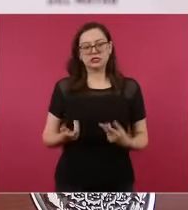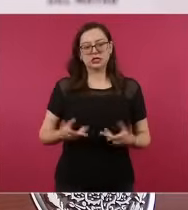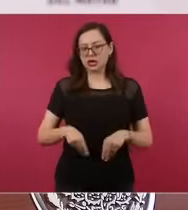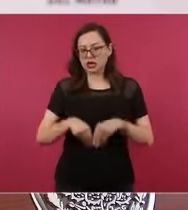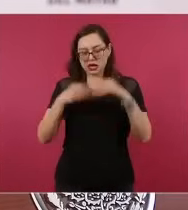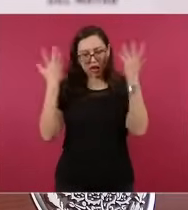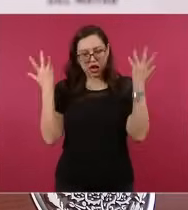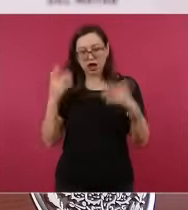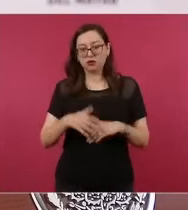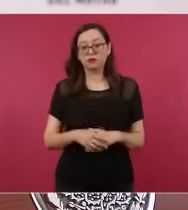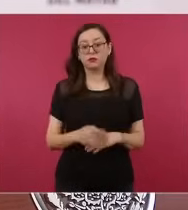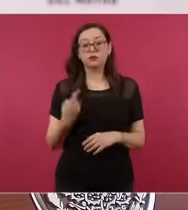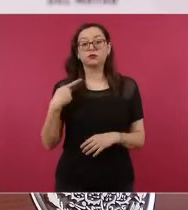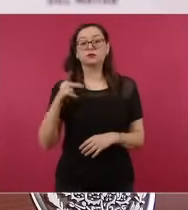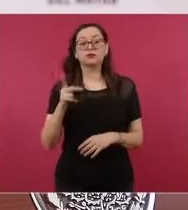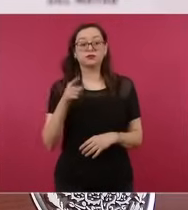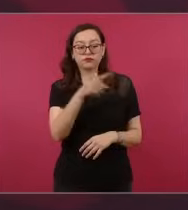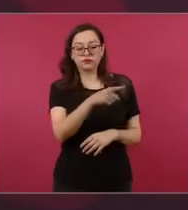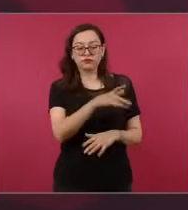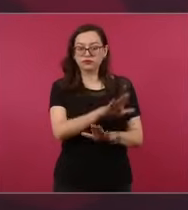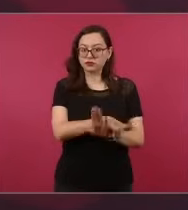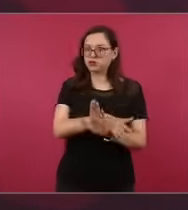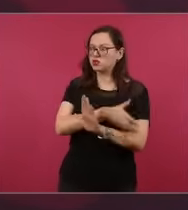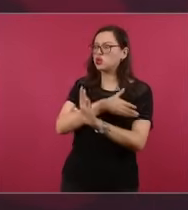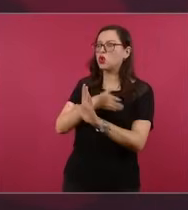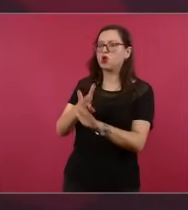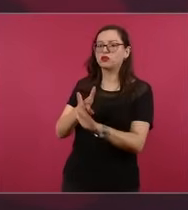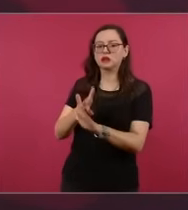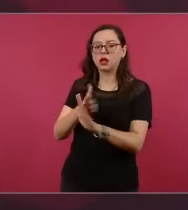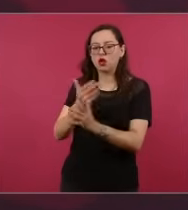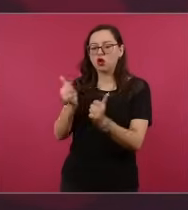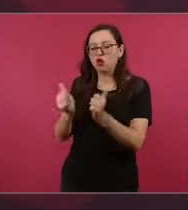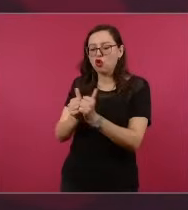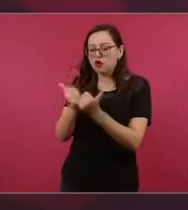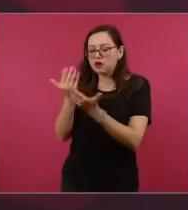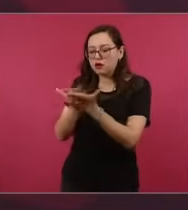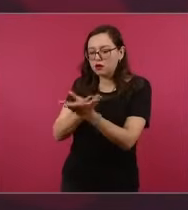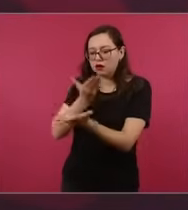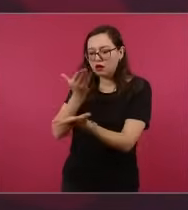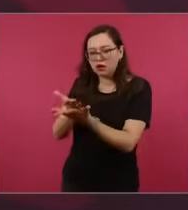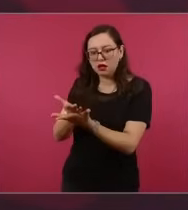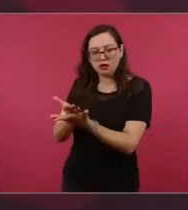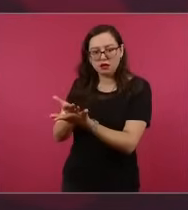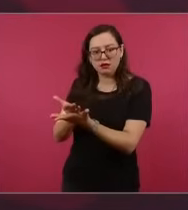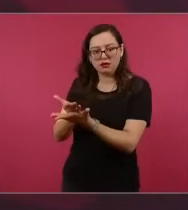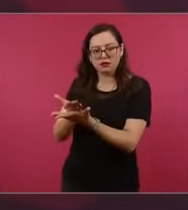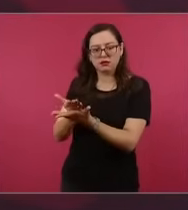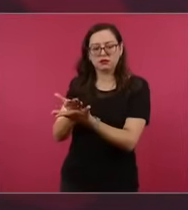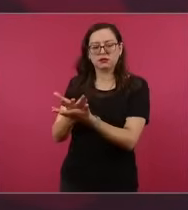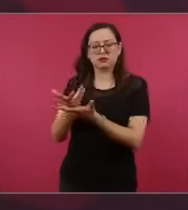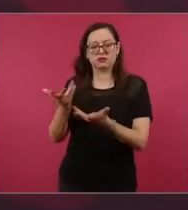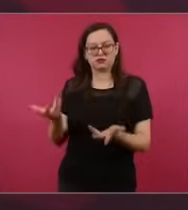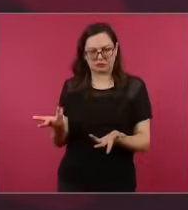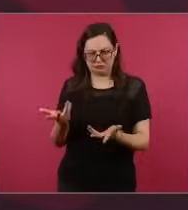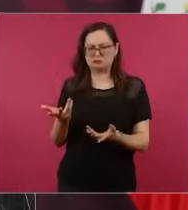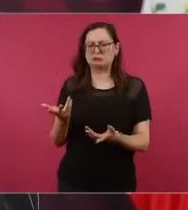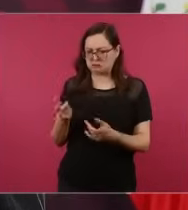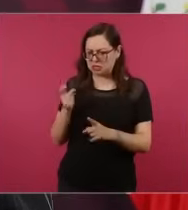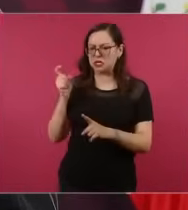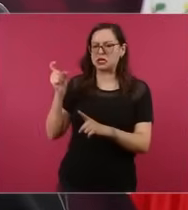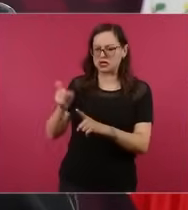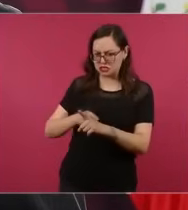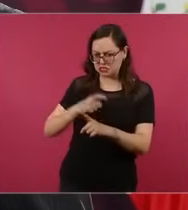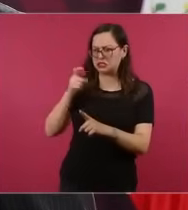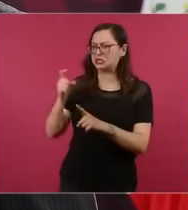que aporte, que sea crítica, desde luego,